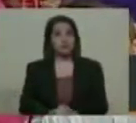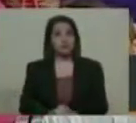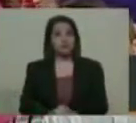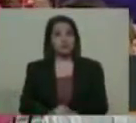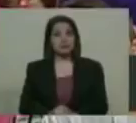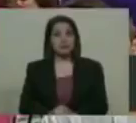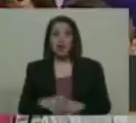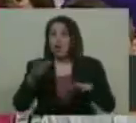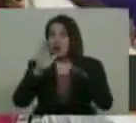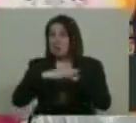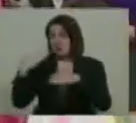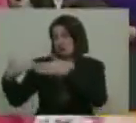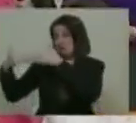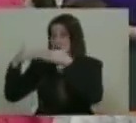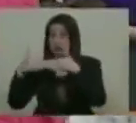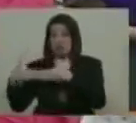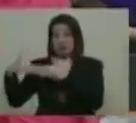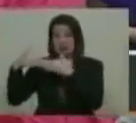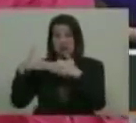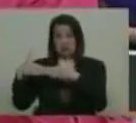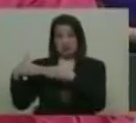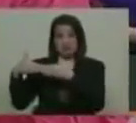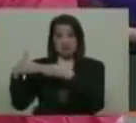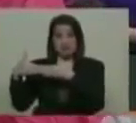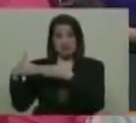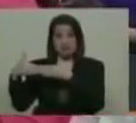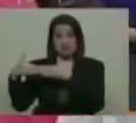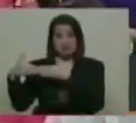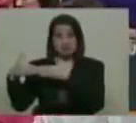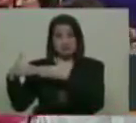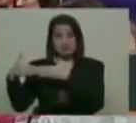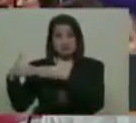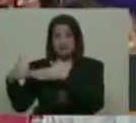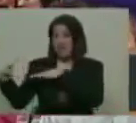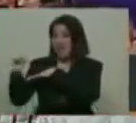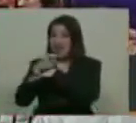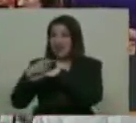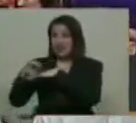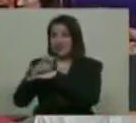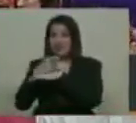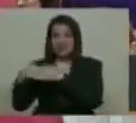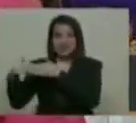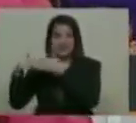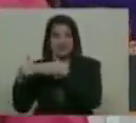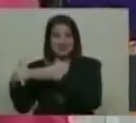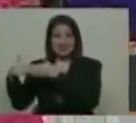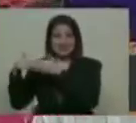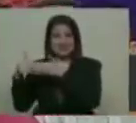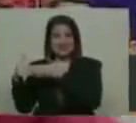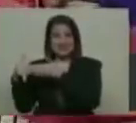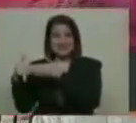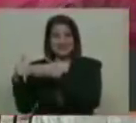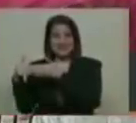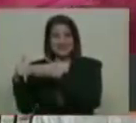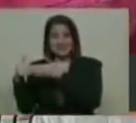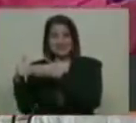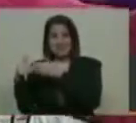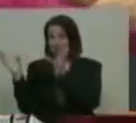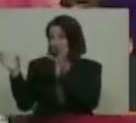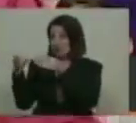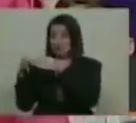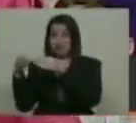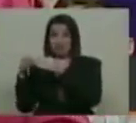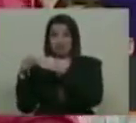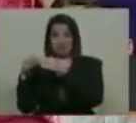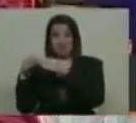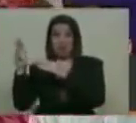Porque el imperialismo norteamericano, el gobierno de Estados Unidos, la oligarquía